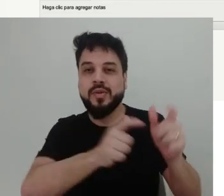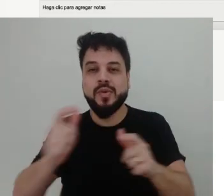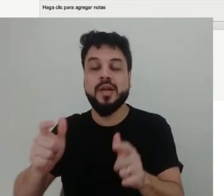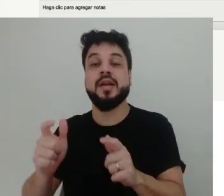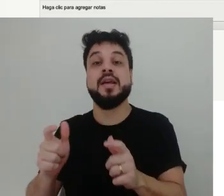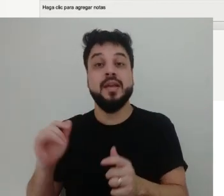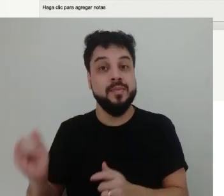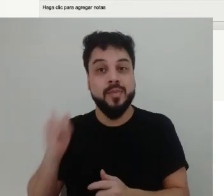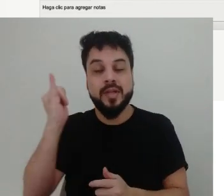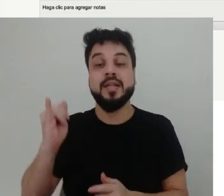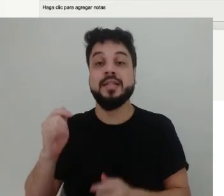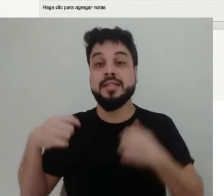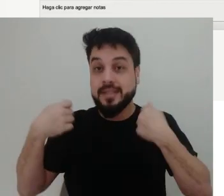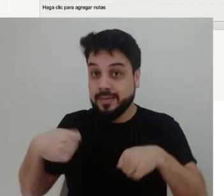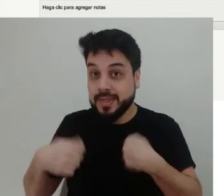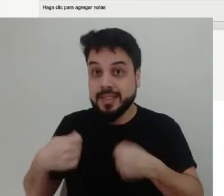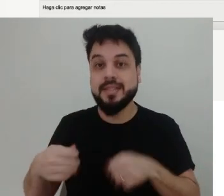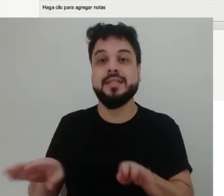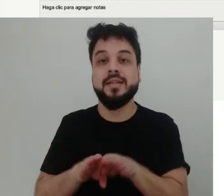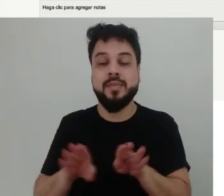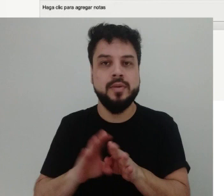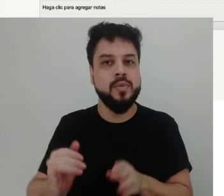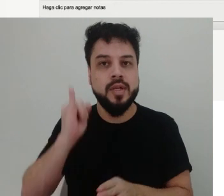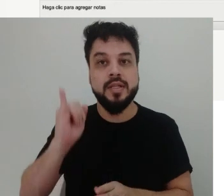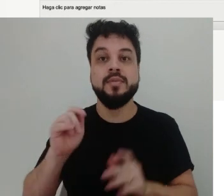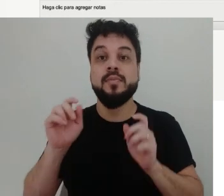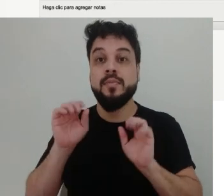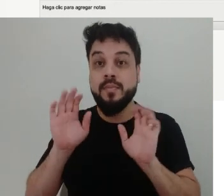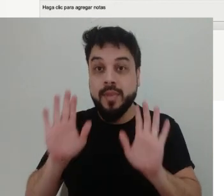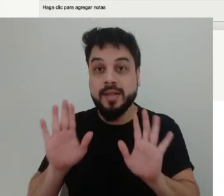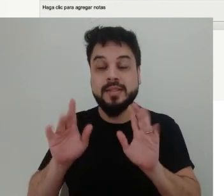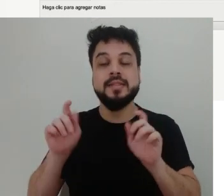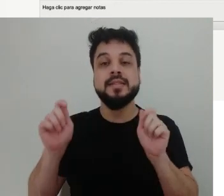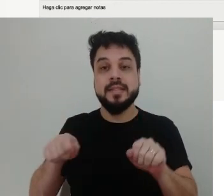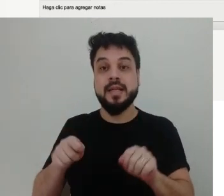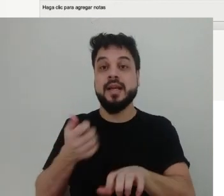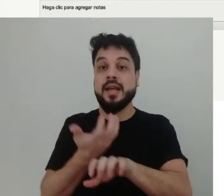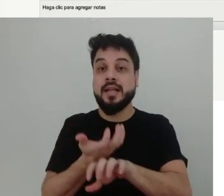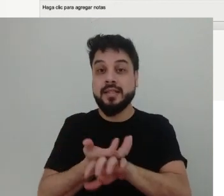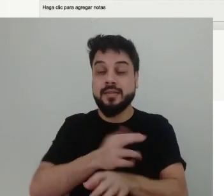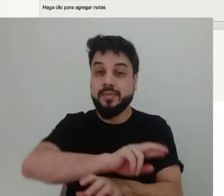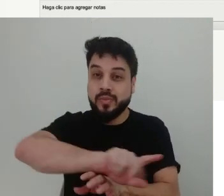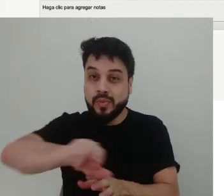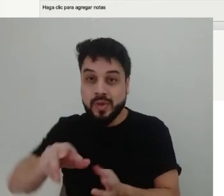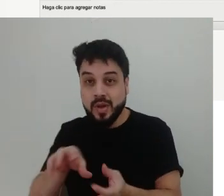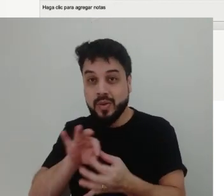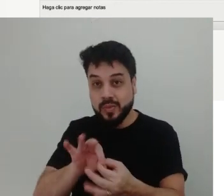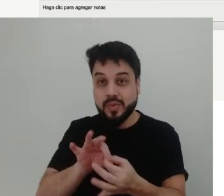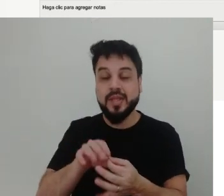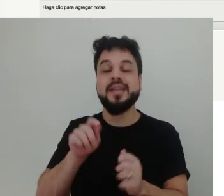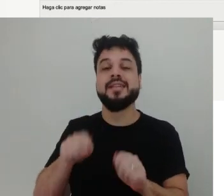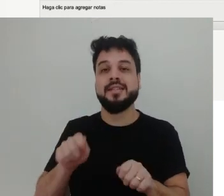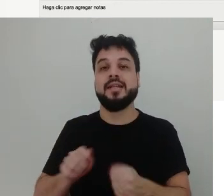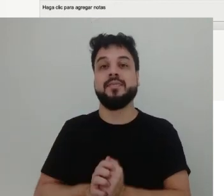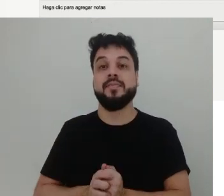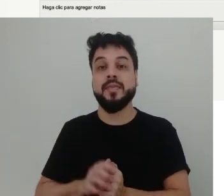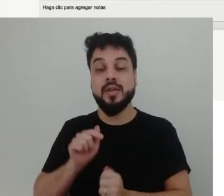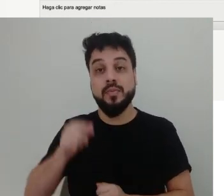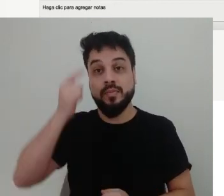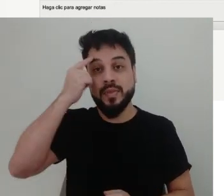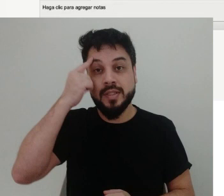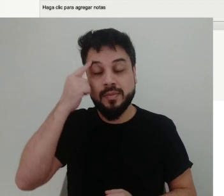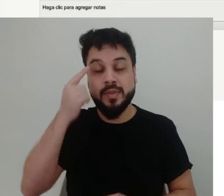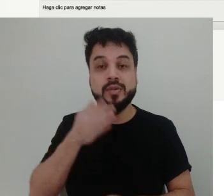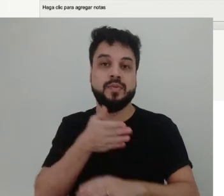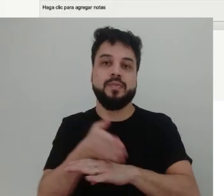los niños. Gracias a la apertura de pensamiento, la creatividad, la acción, la interdisciplina, entiende